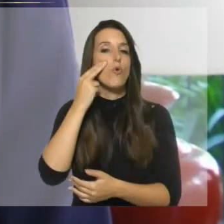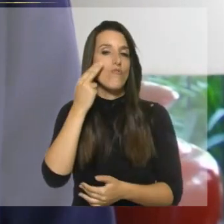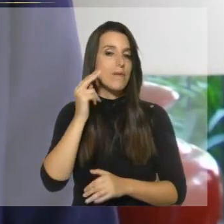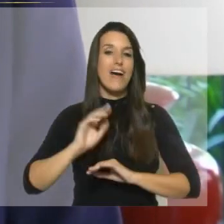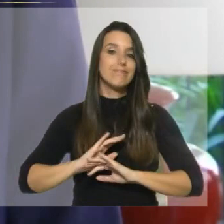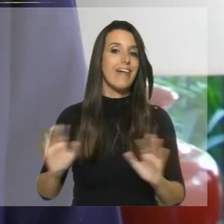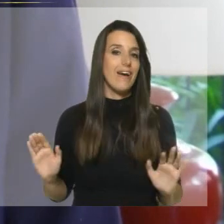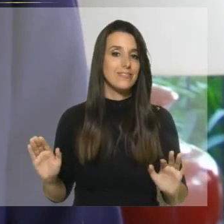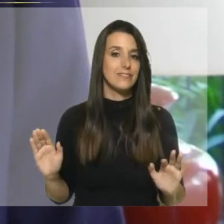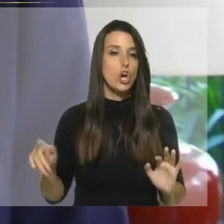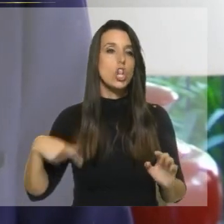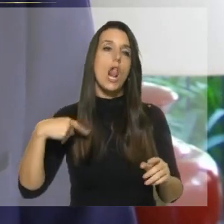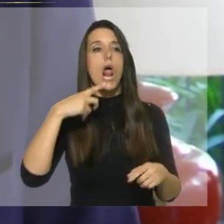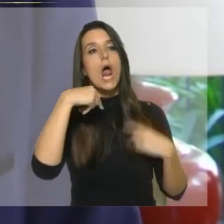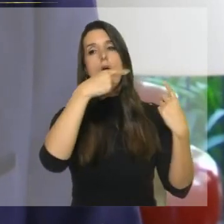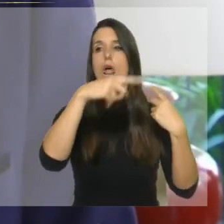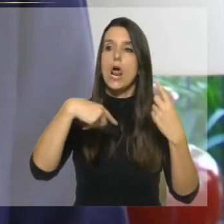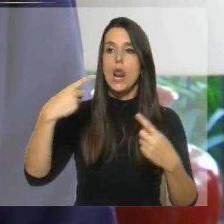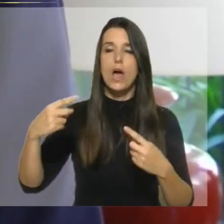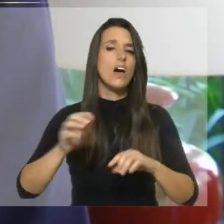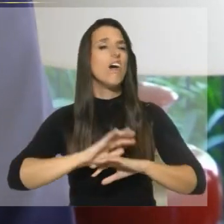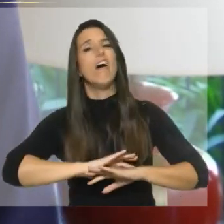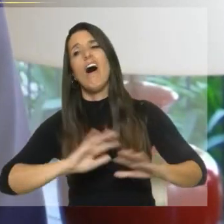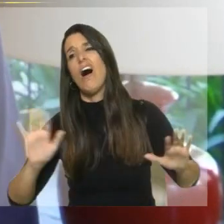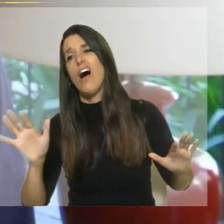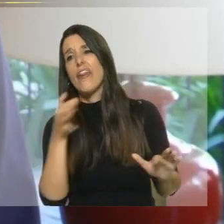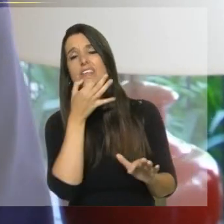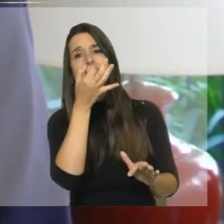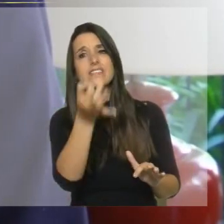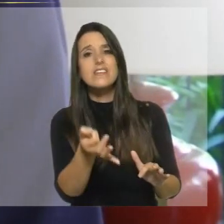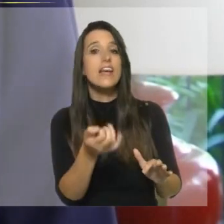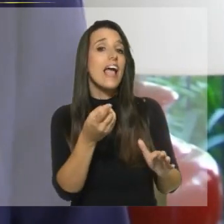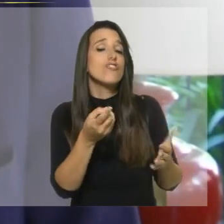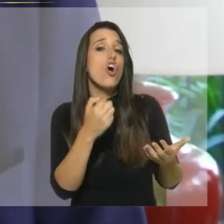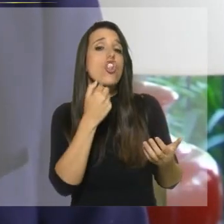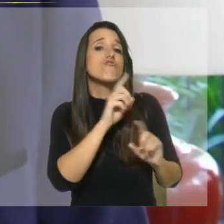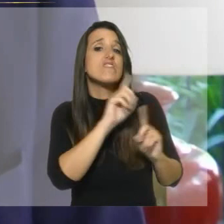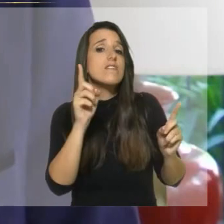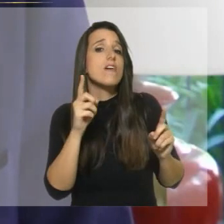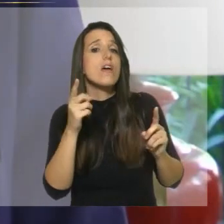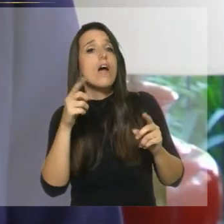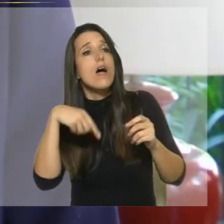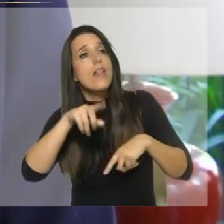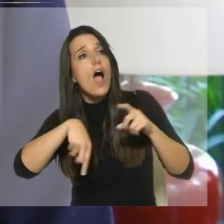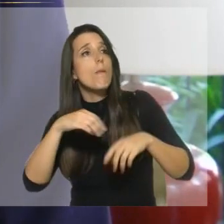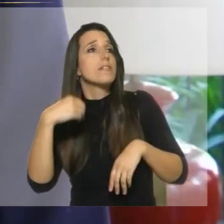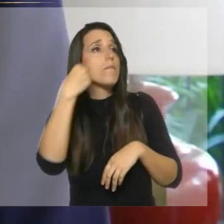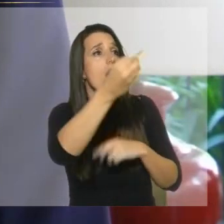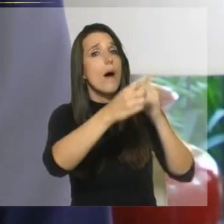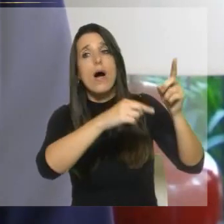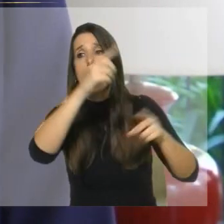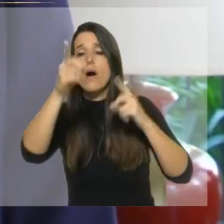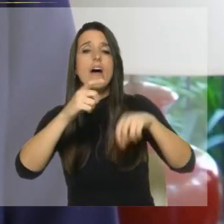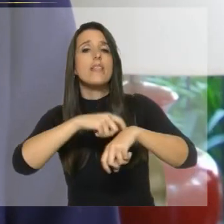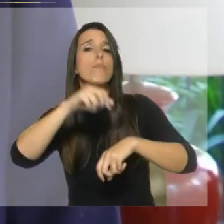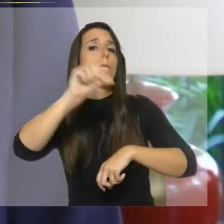departamentales y no disparar fuegos artificiales que son estériles y que no conducen a resolver los problemas y que nos van